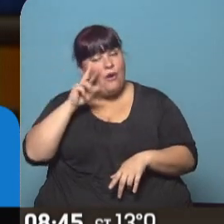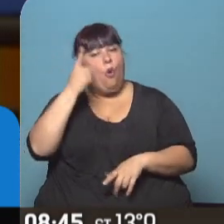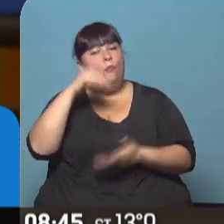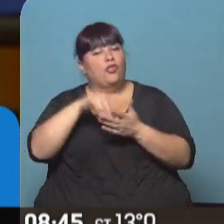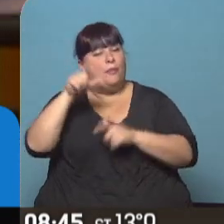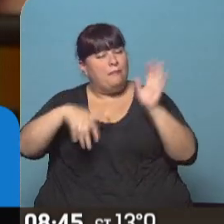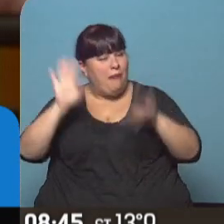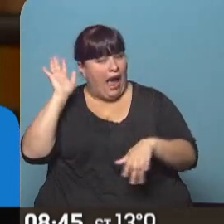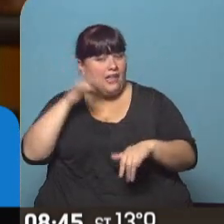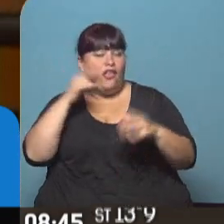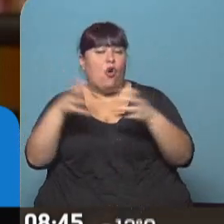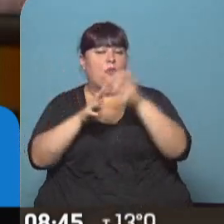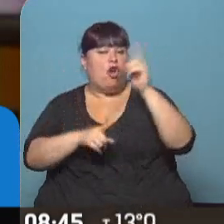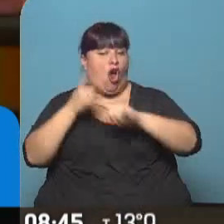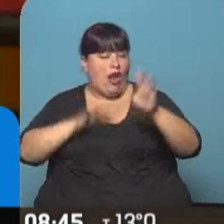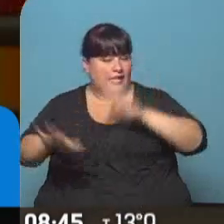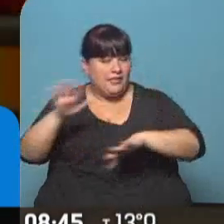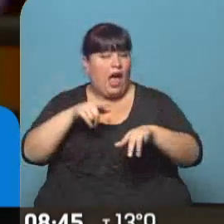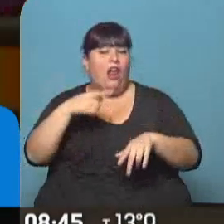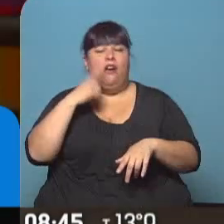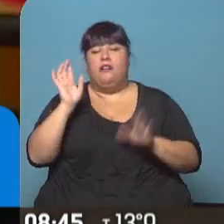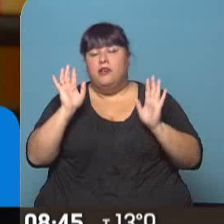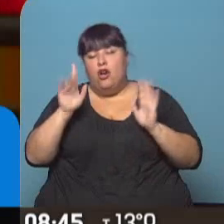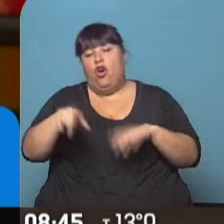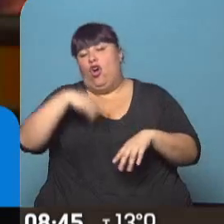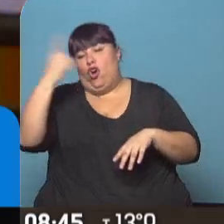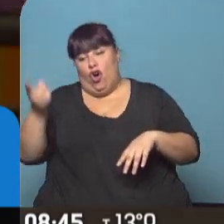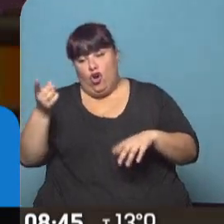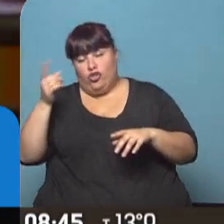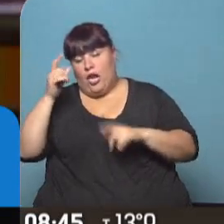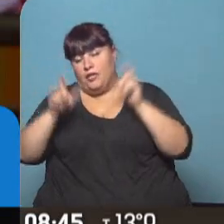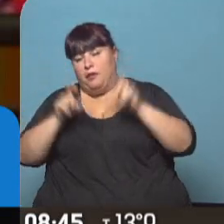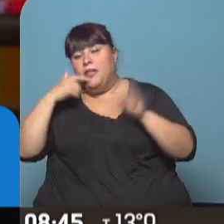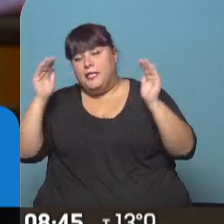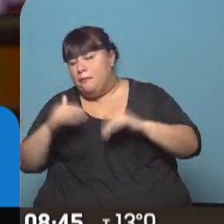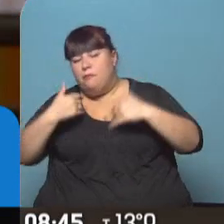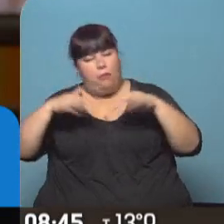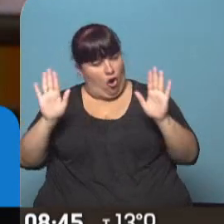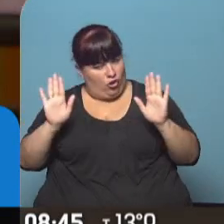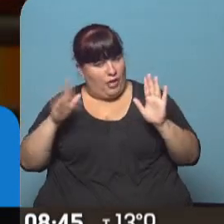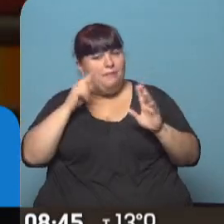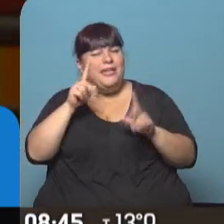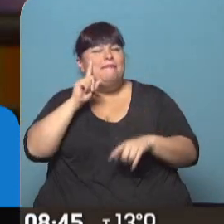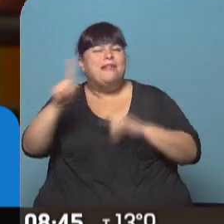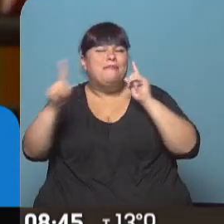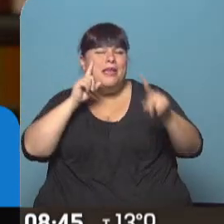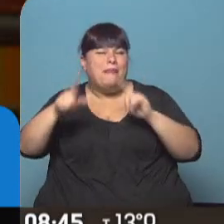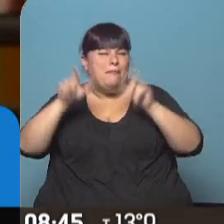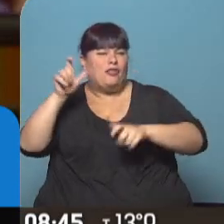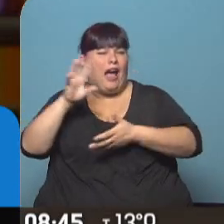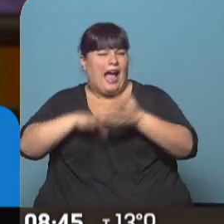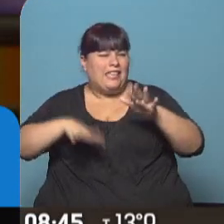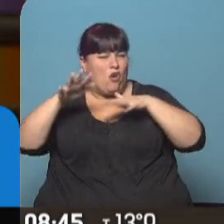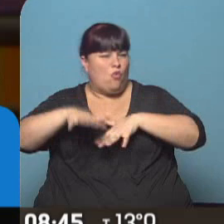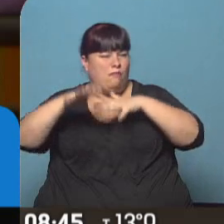millón de personas, según los organizadores, según otras fuentes fueron menos, no importa. Vimos miles y miles de catalanes